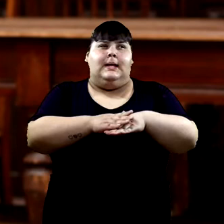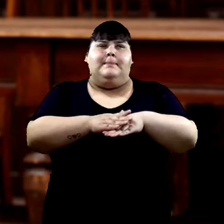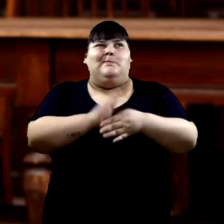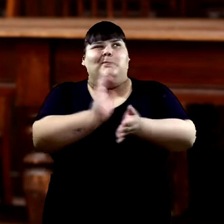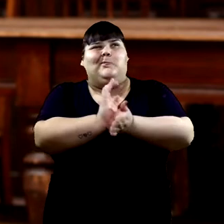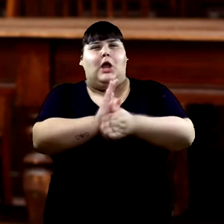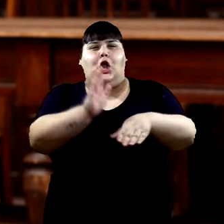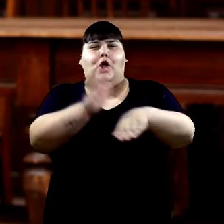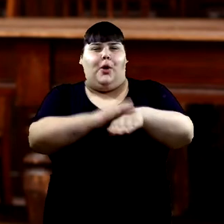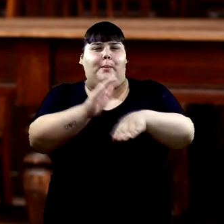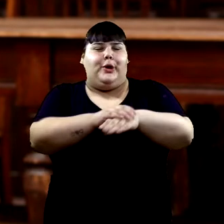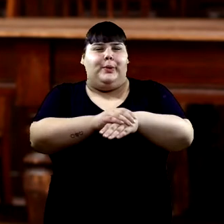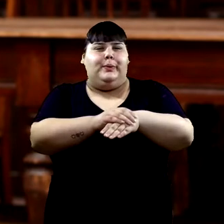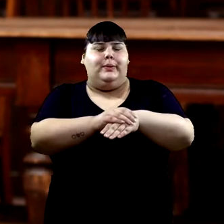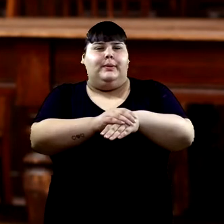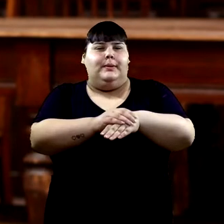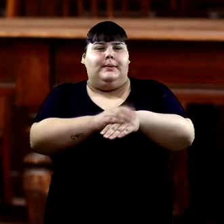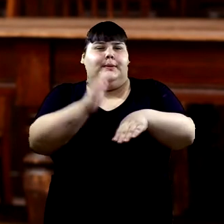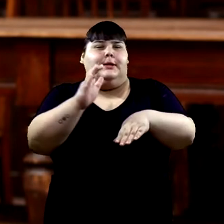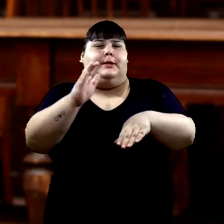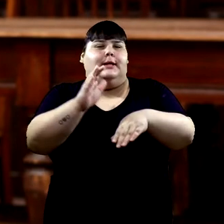que va con un compromiso